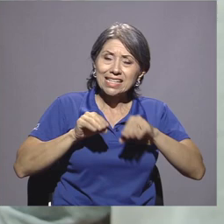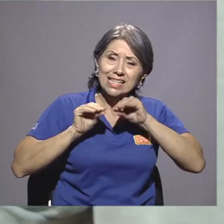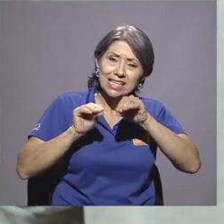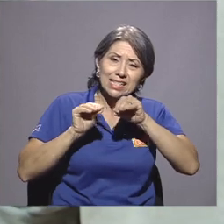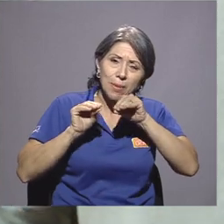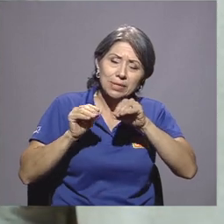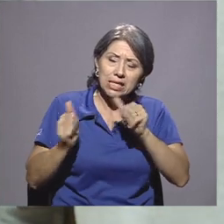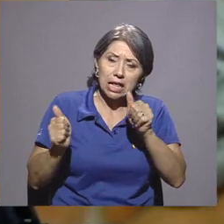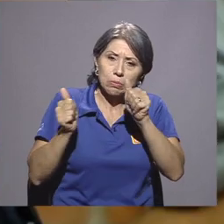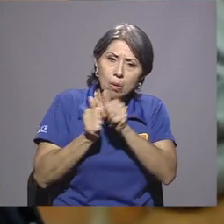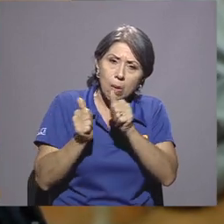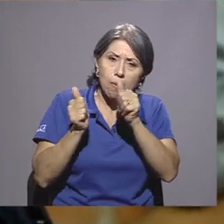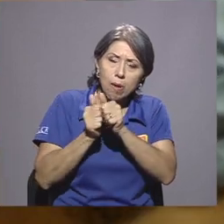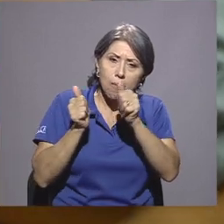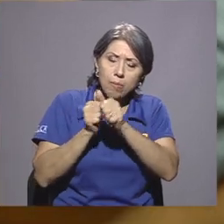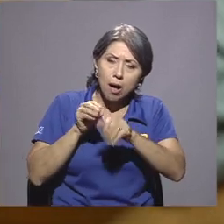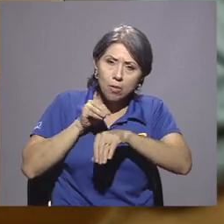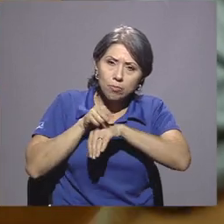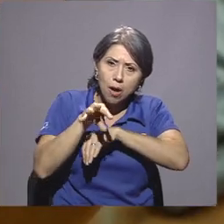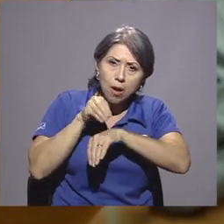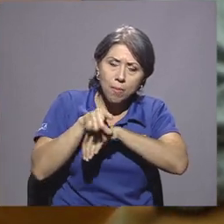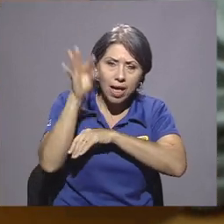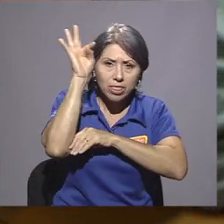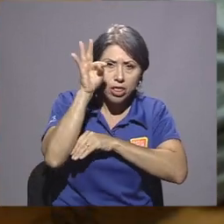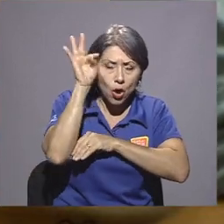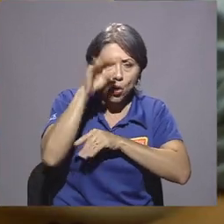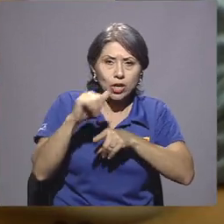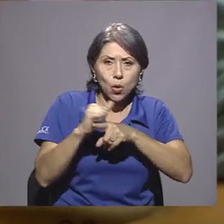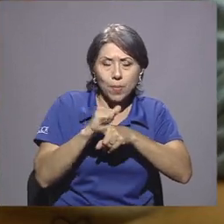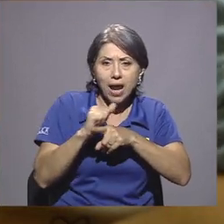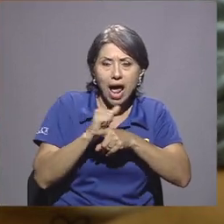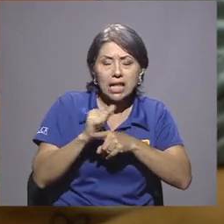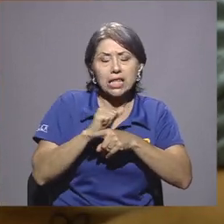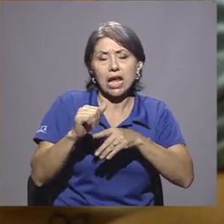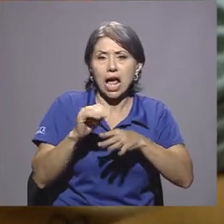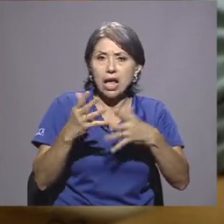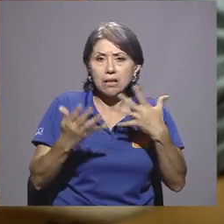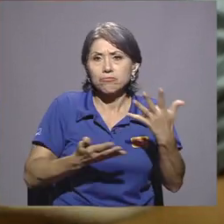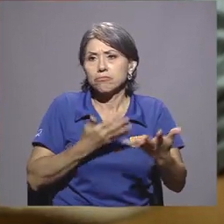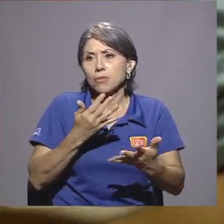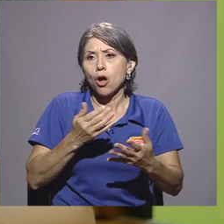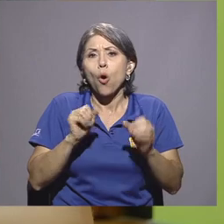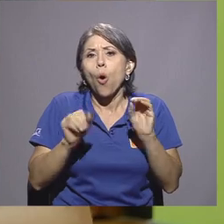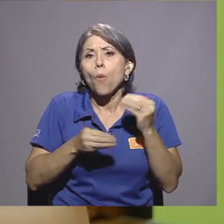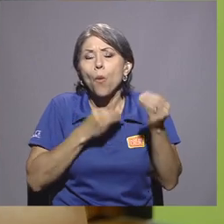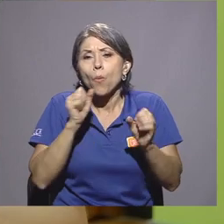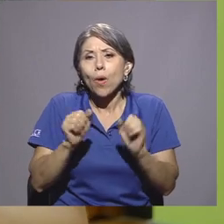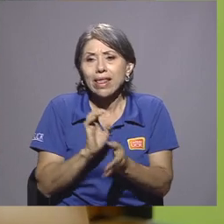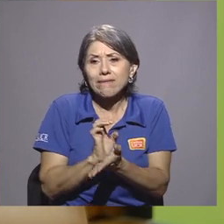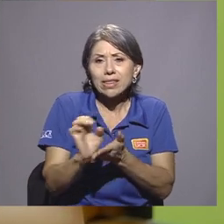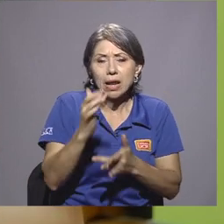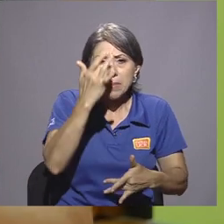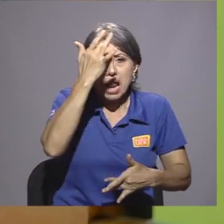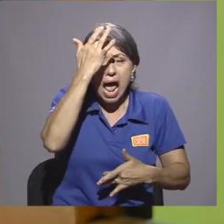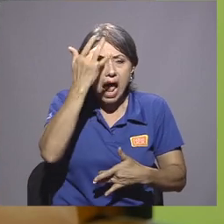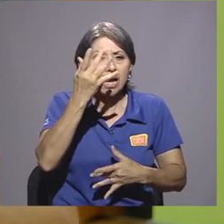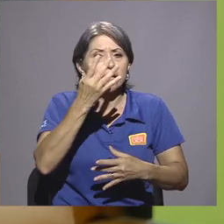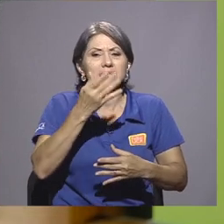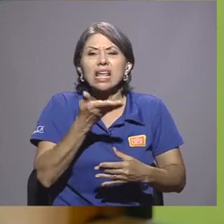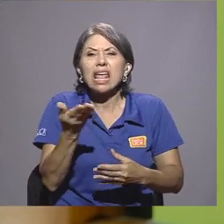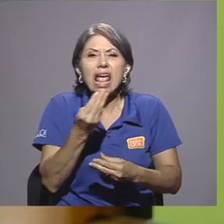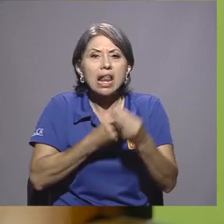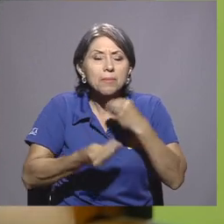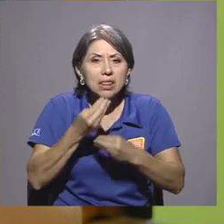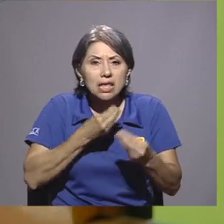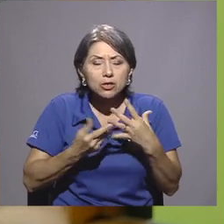da acompañamiento en toda la parte teórico-práctica de manejo en la granja, plagas, alimentación, reproducción, condiciones